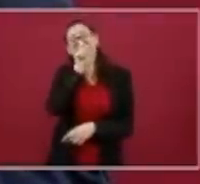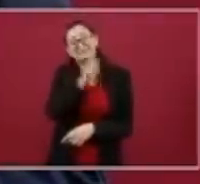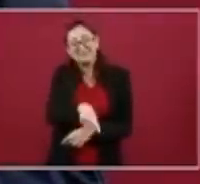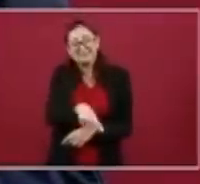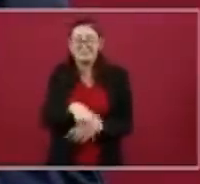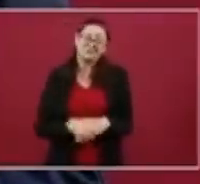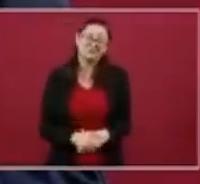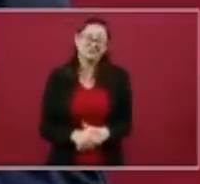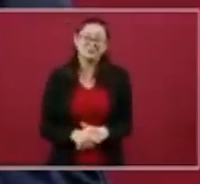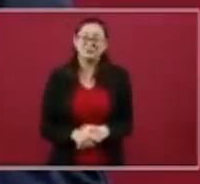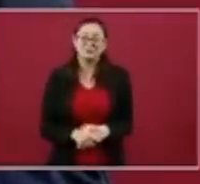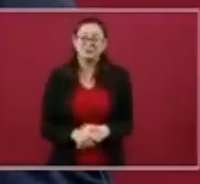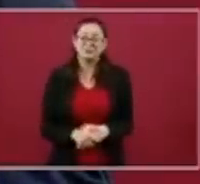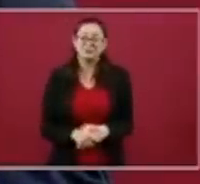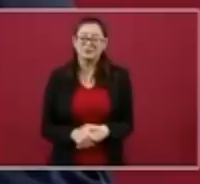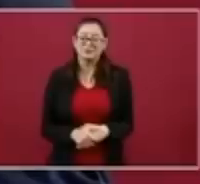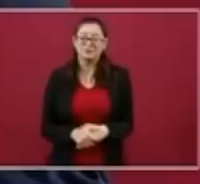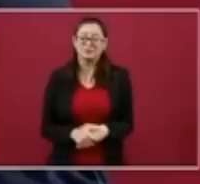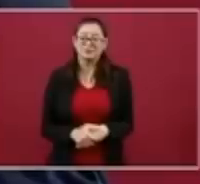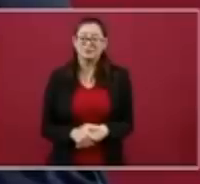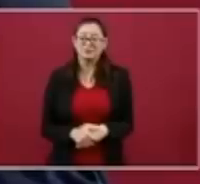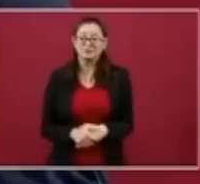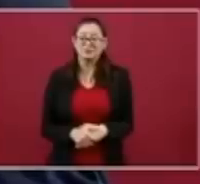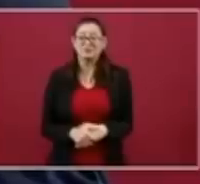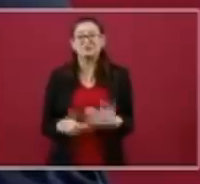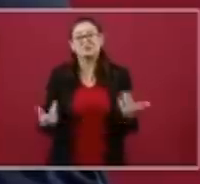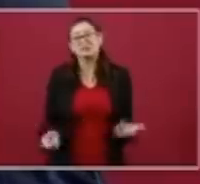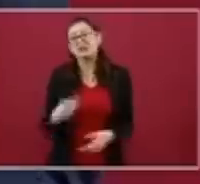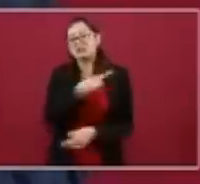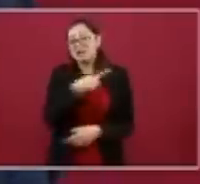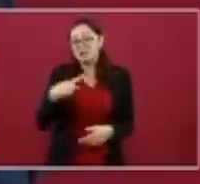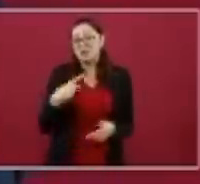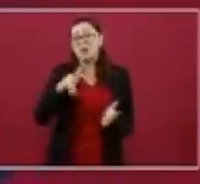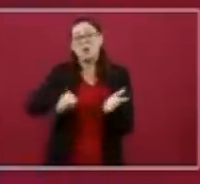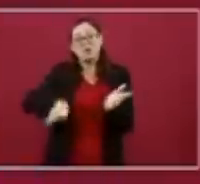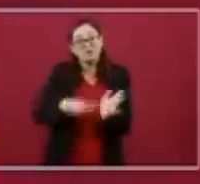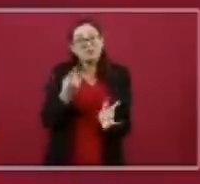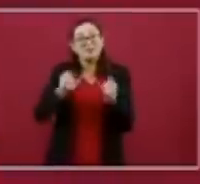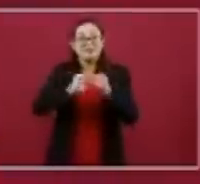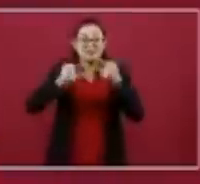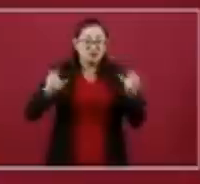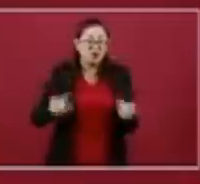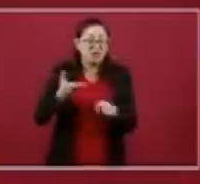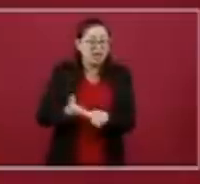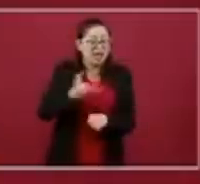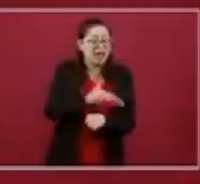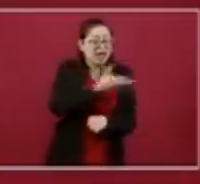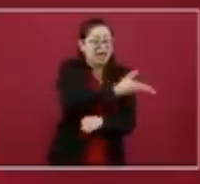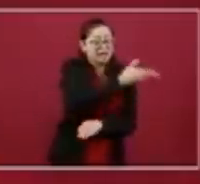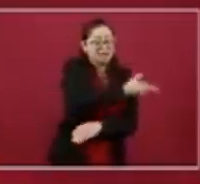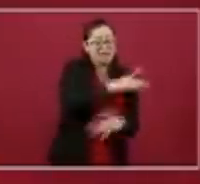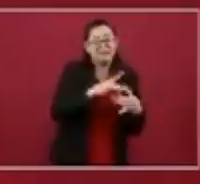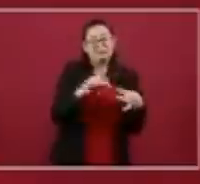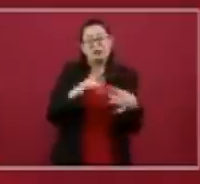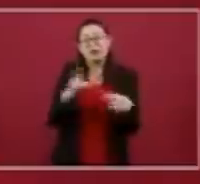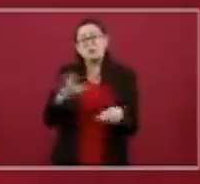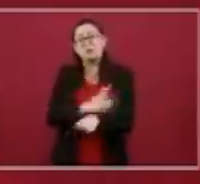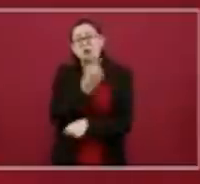Tengo que dar los antecedentes porque a veces se padece de